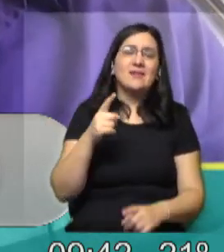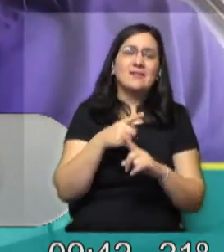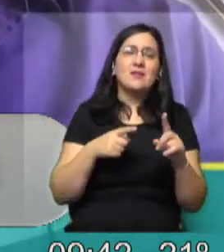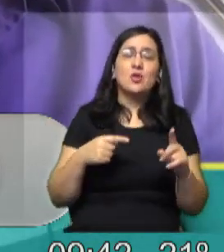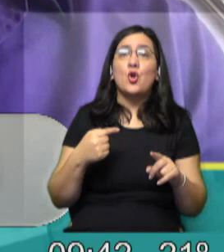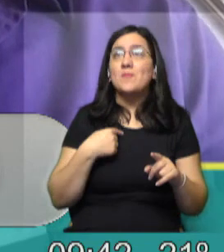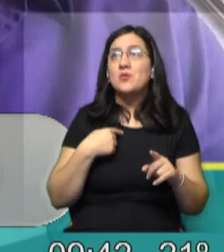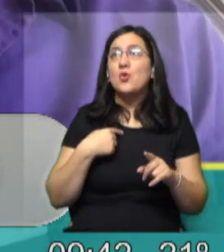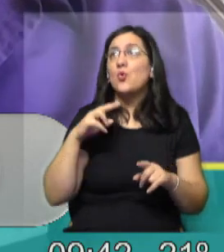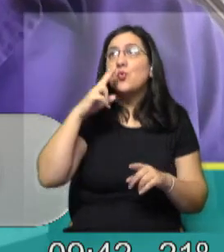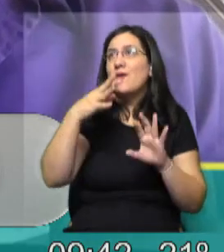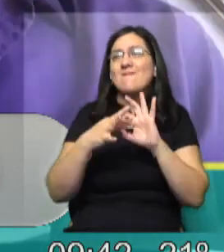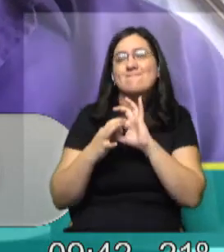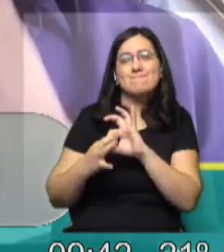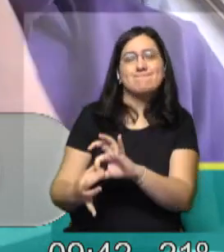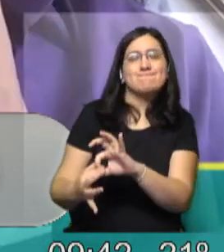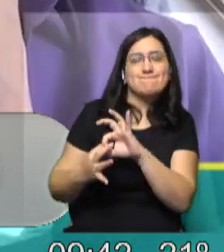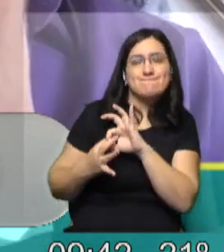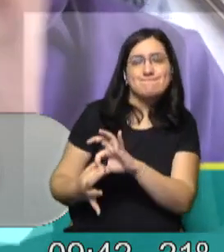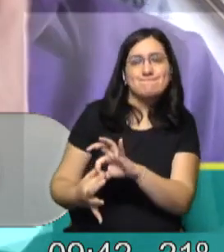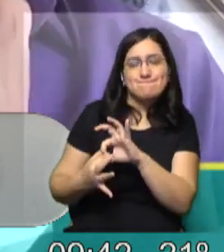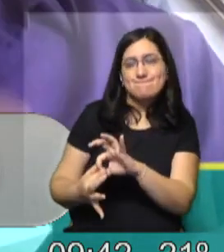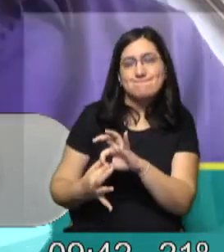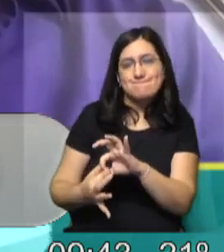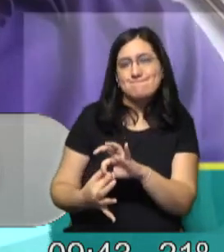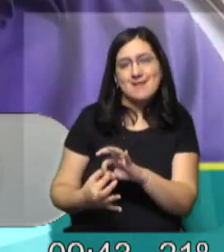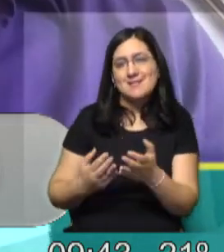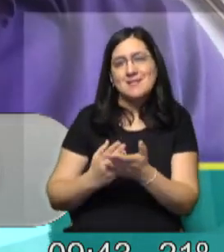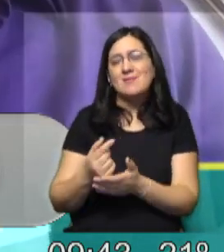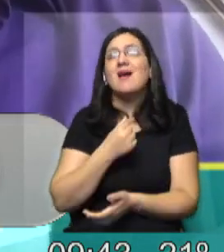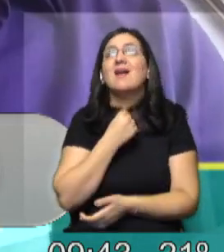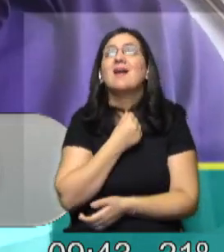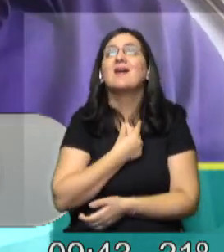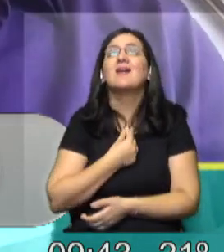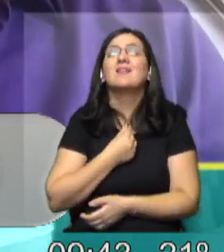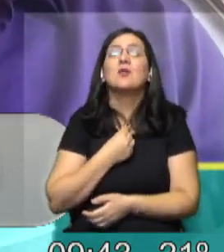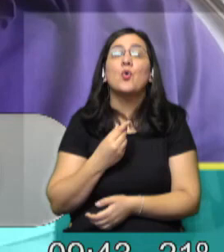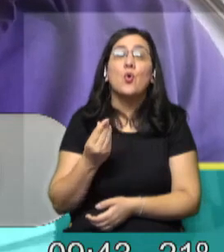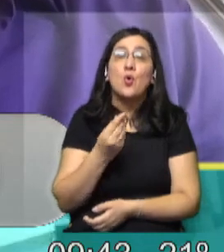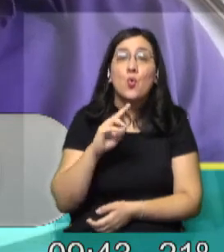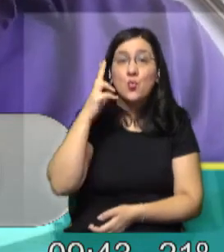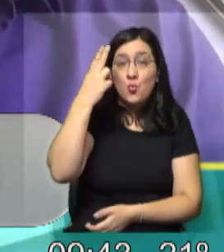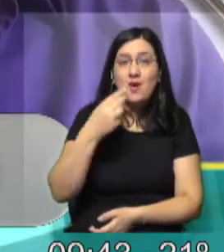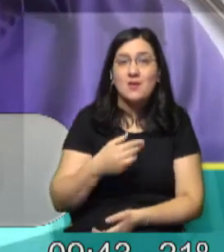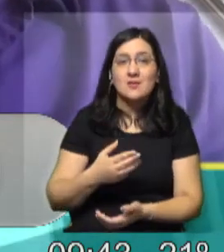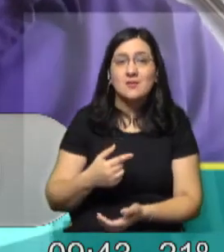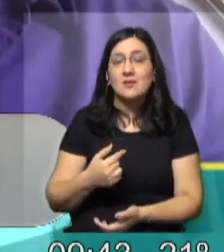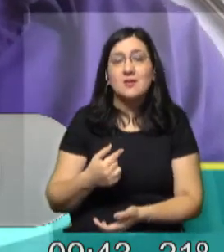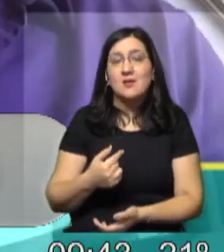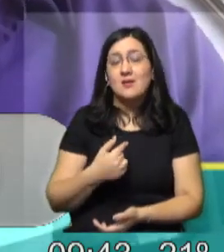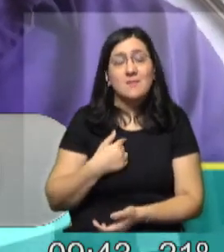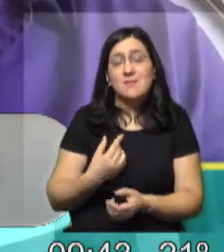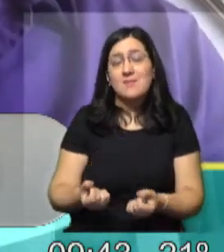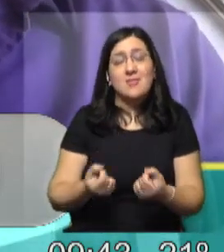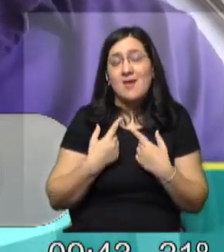lo mío con el Uruguay es un arraigo total lo llevo acá eh es es Es mi fibra es